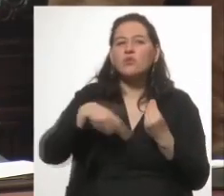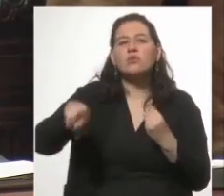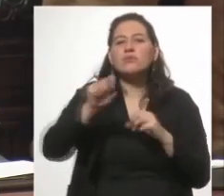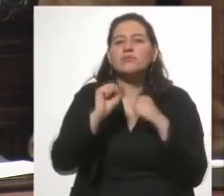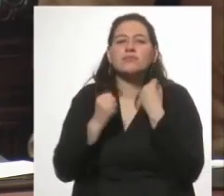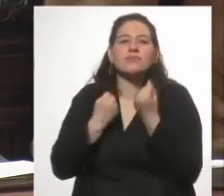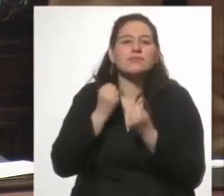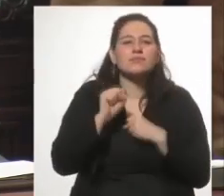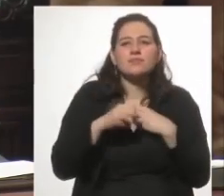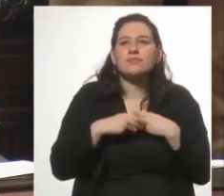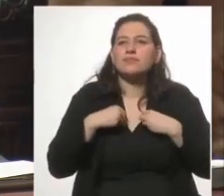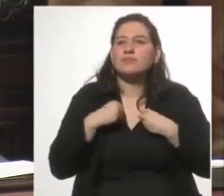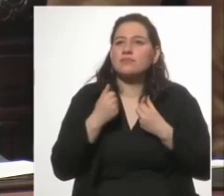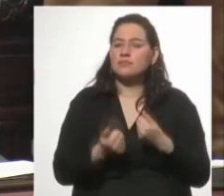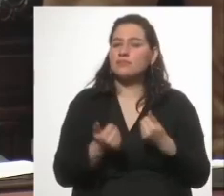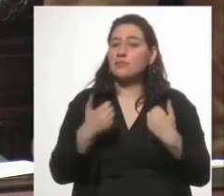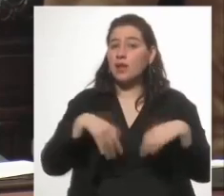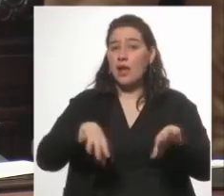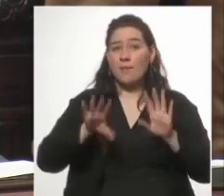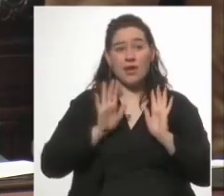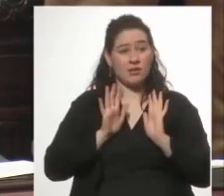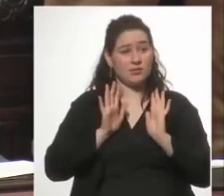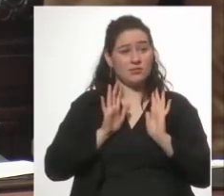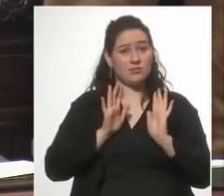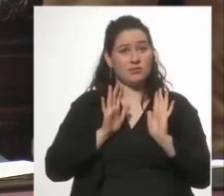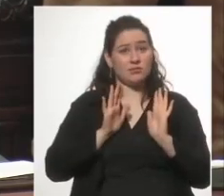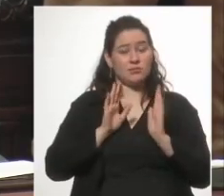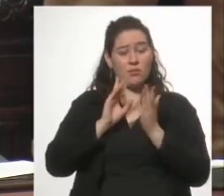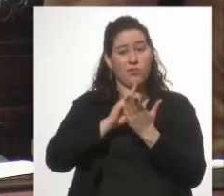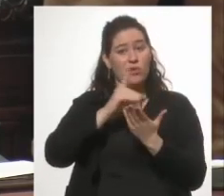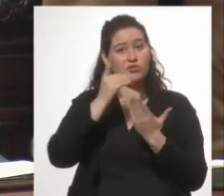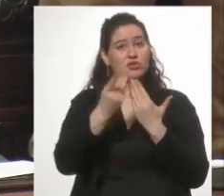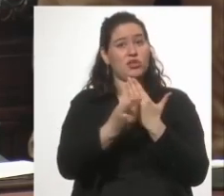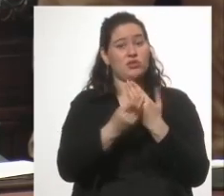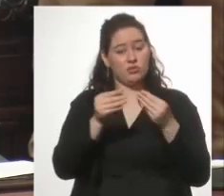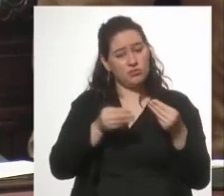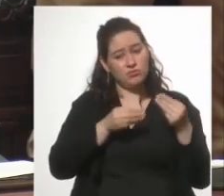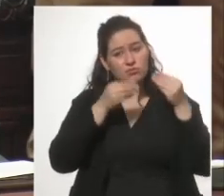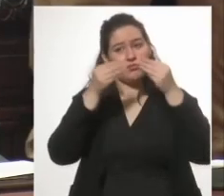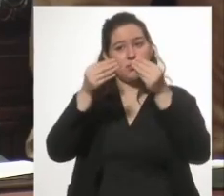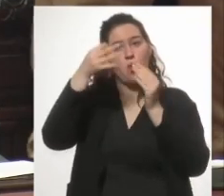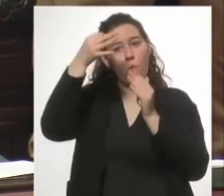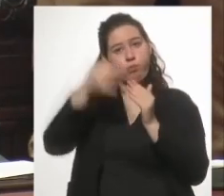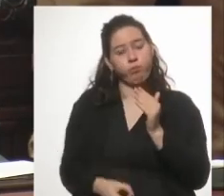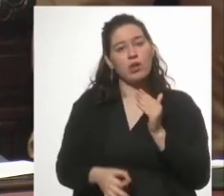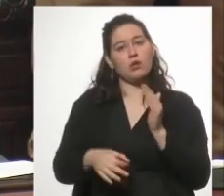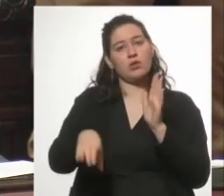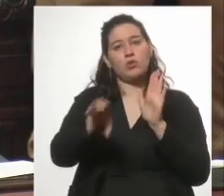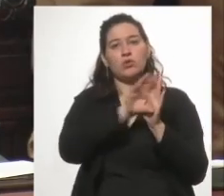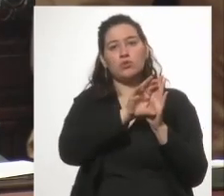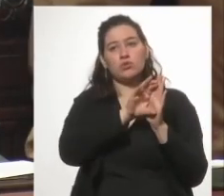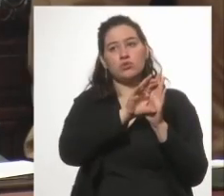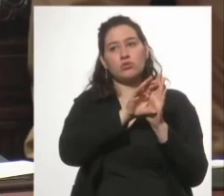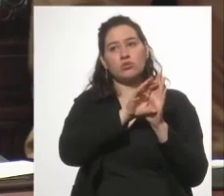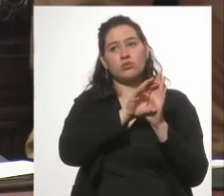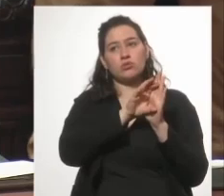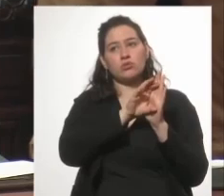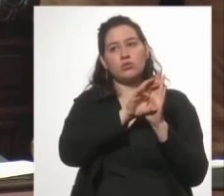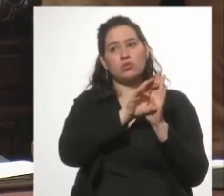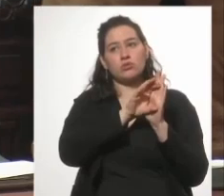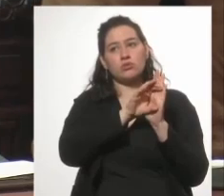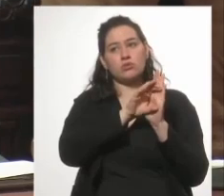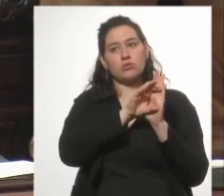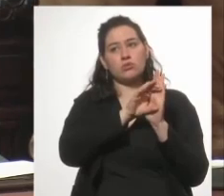desespera? Tal vez sea el proyecto elevado para hacer cumplir la Constitución por